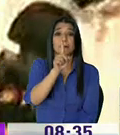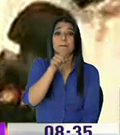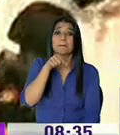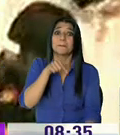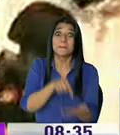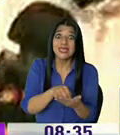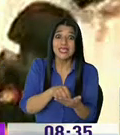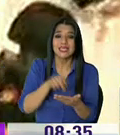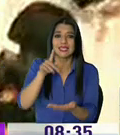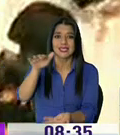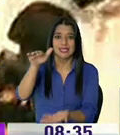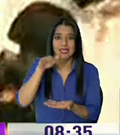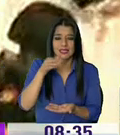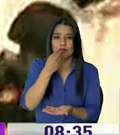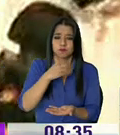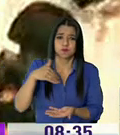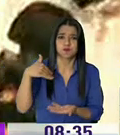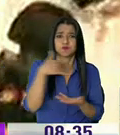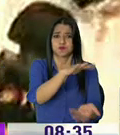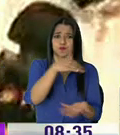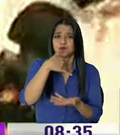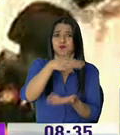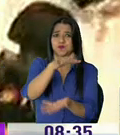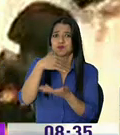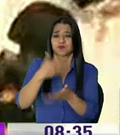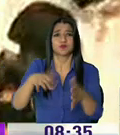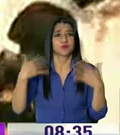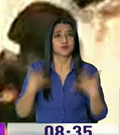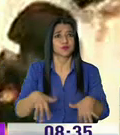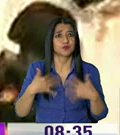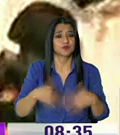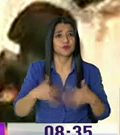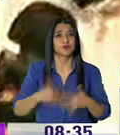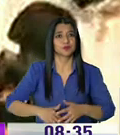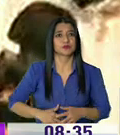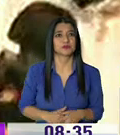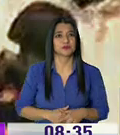1000 kits solidarios que harán llegar a...